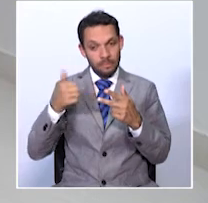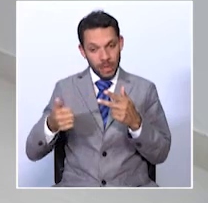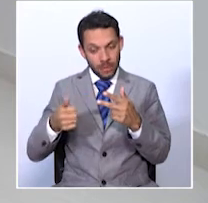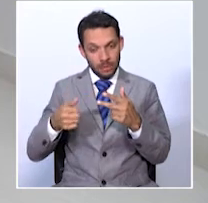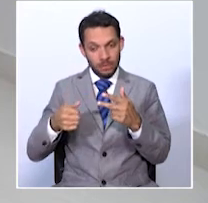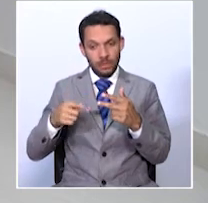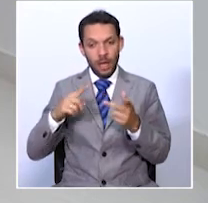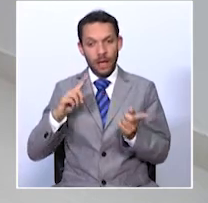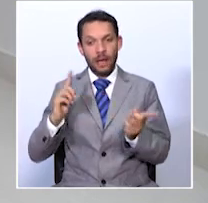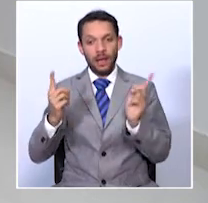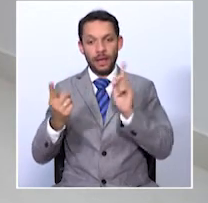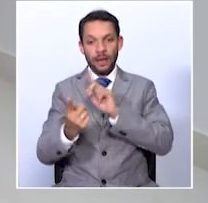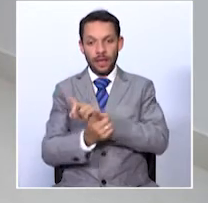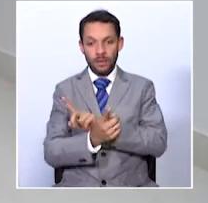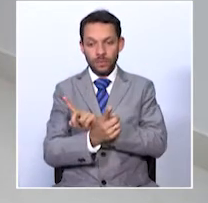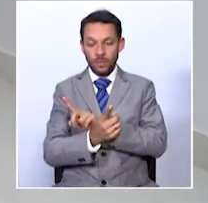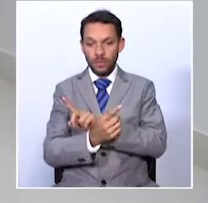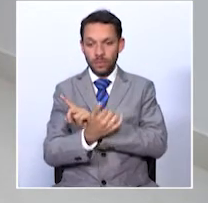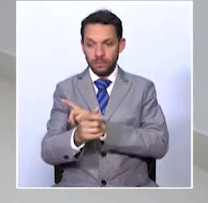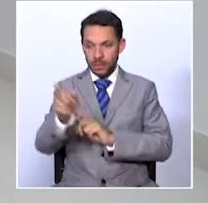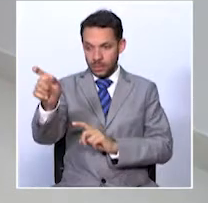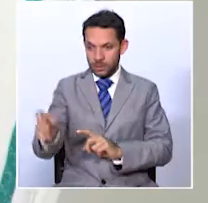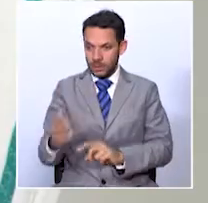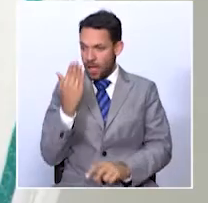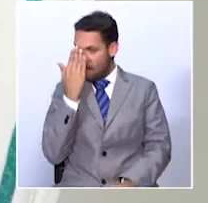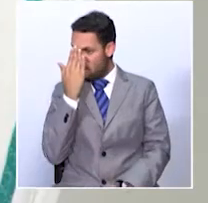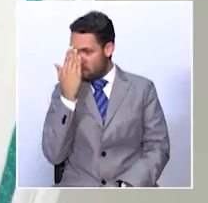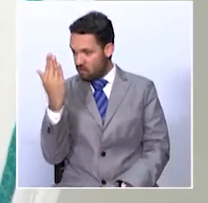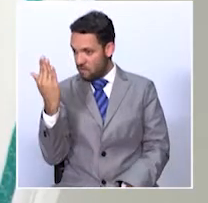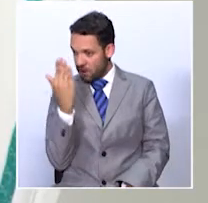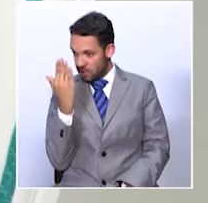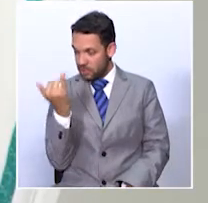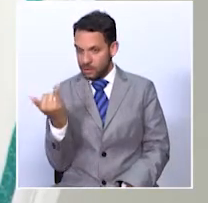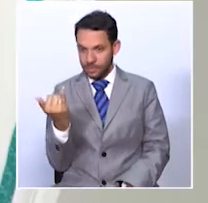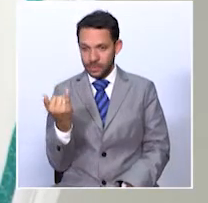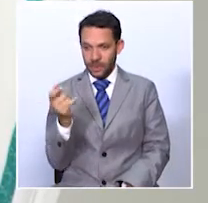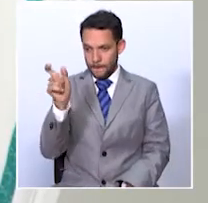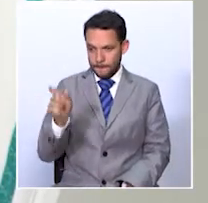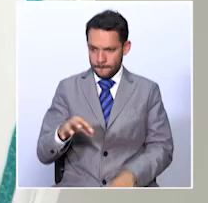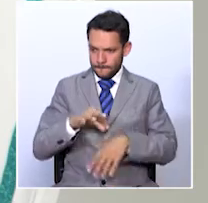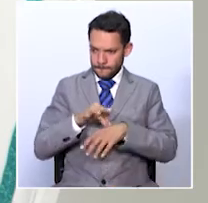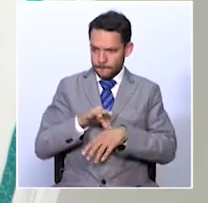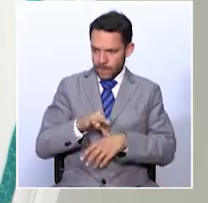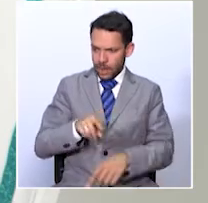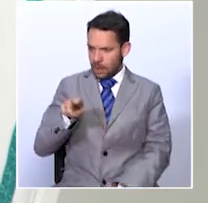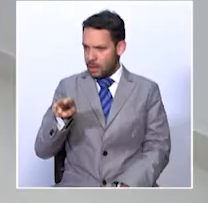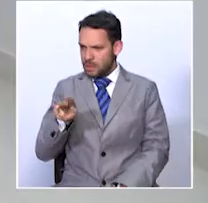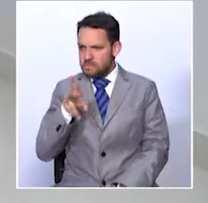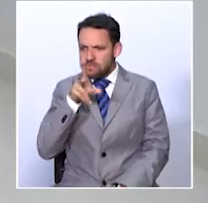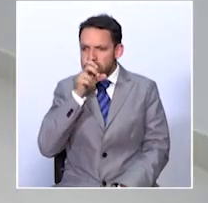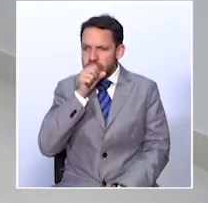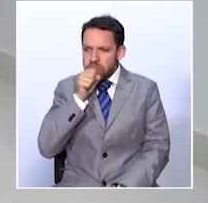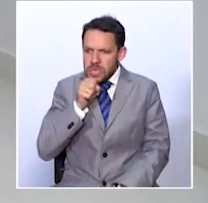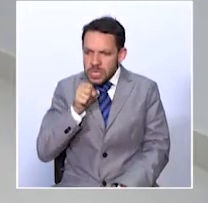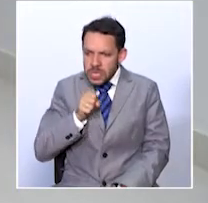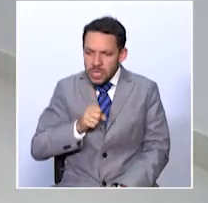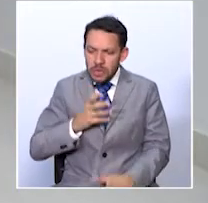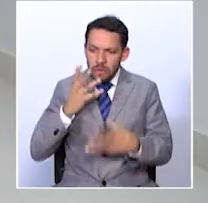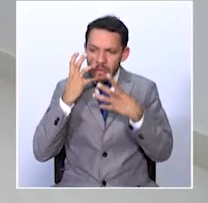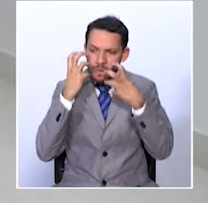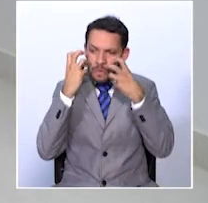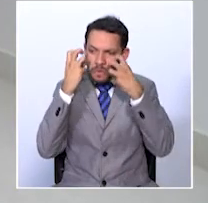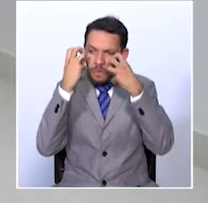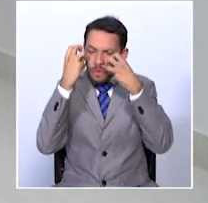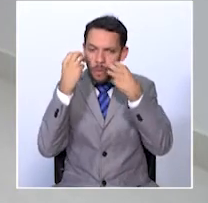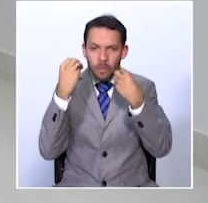persona, uno ve una diferencia muy grande entre la piel y de la piel. Realmente el sol llega a marcar un proceso